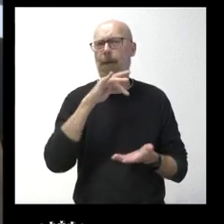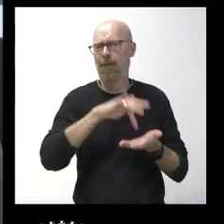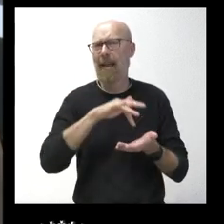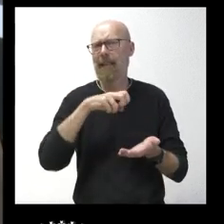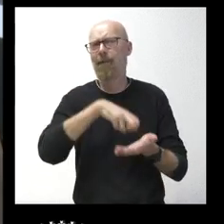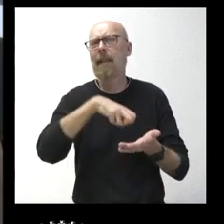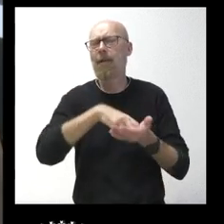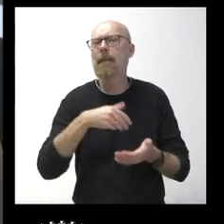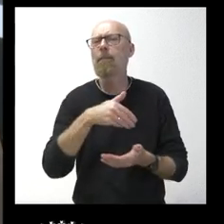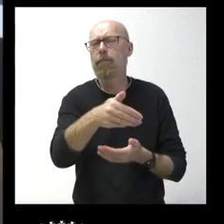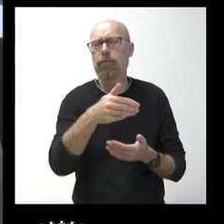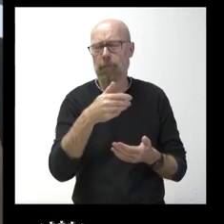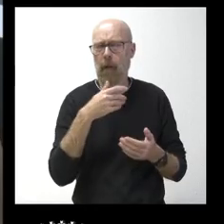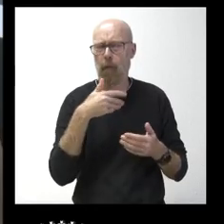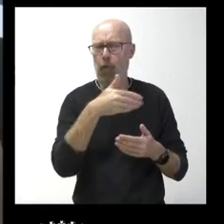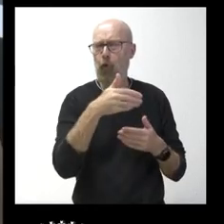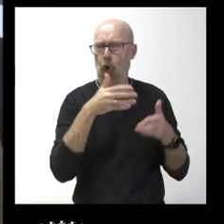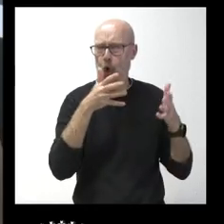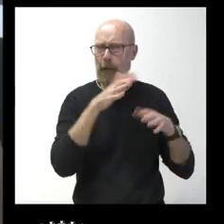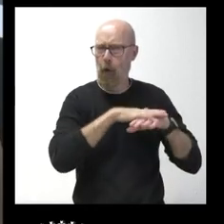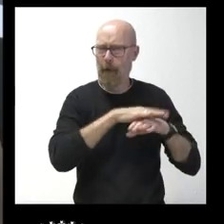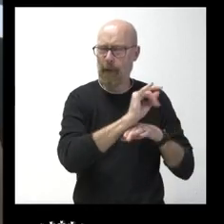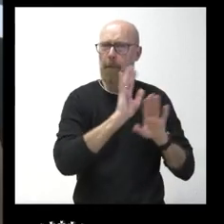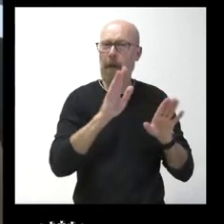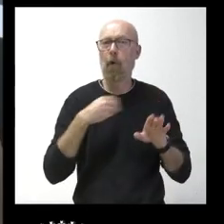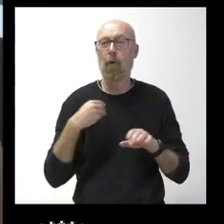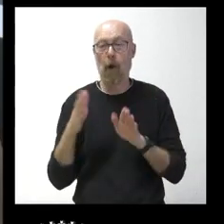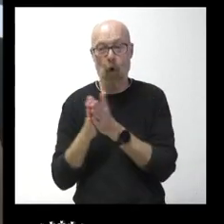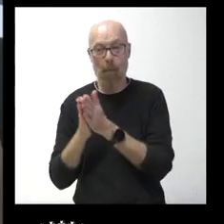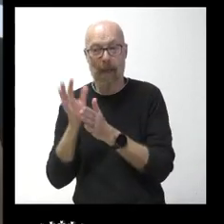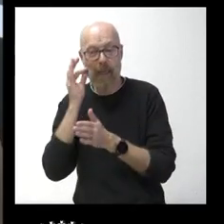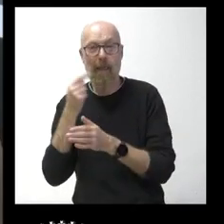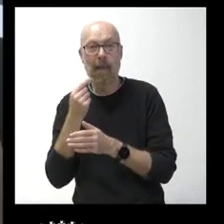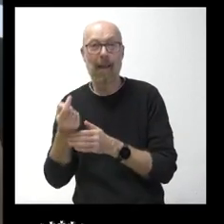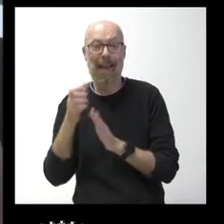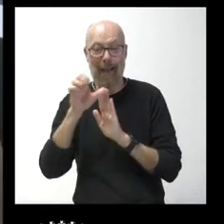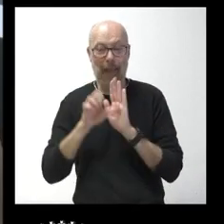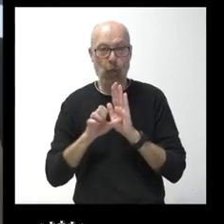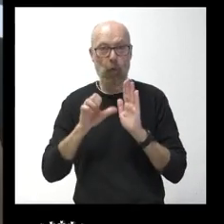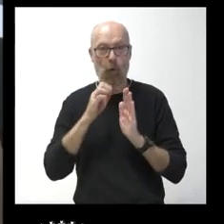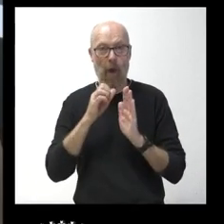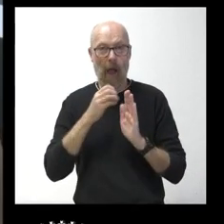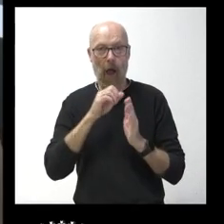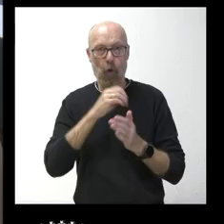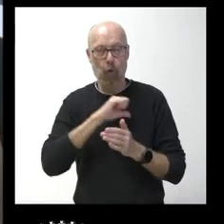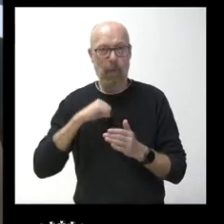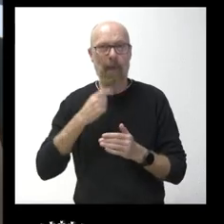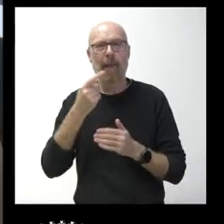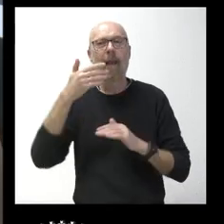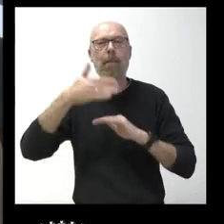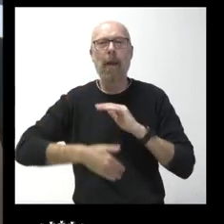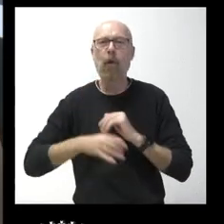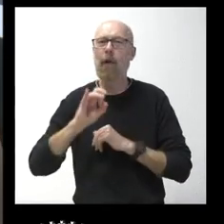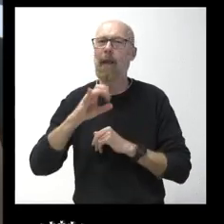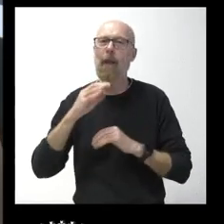los consejos de gobierno pero eh volviendo a la pregunta de mi compañera el estatuto de autonomía fija una fecha tope que es el 15 de